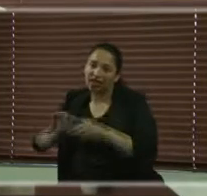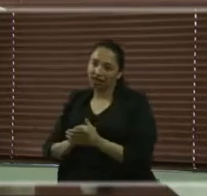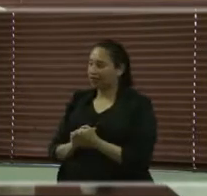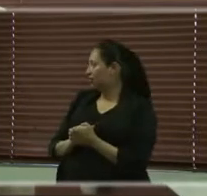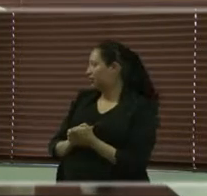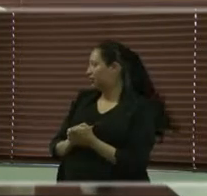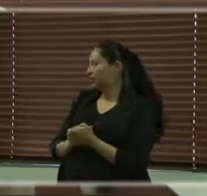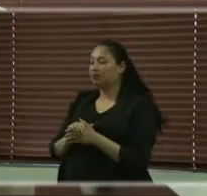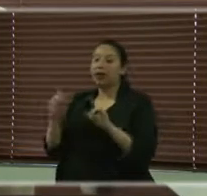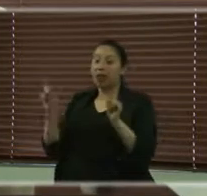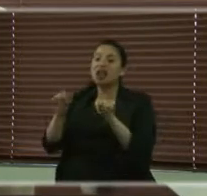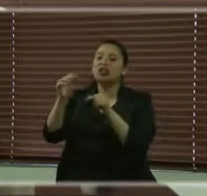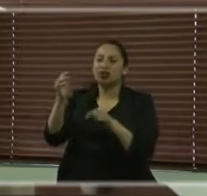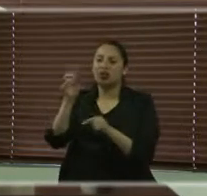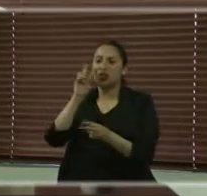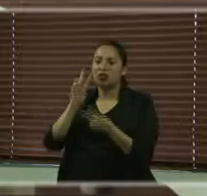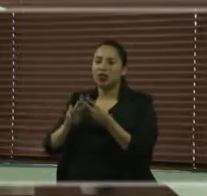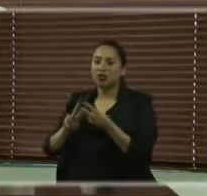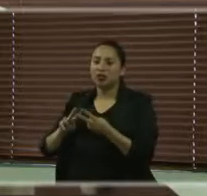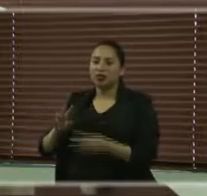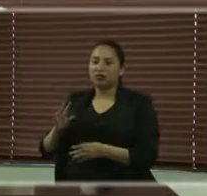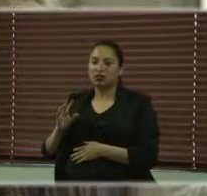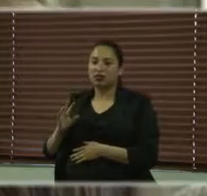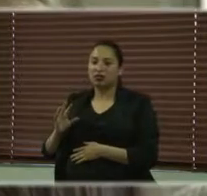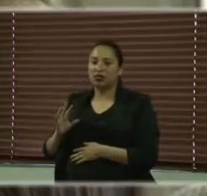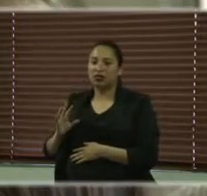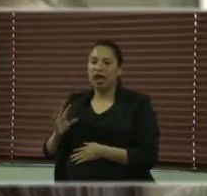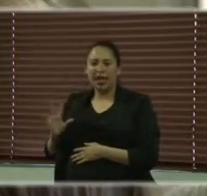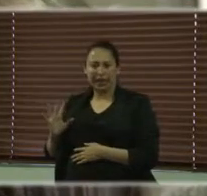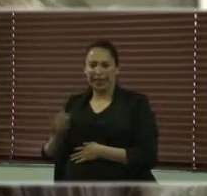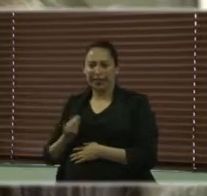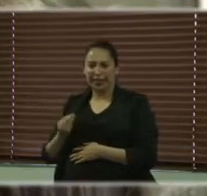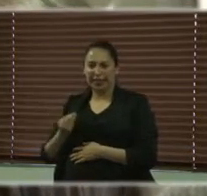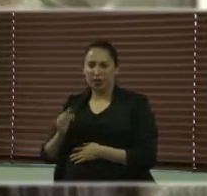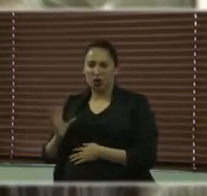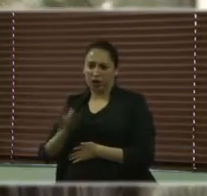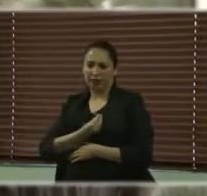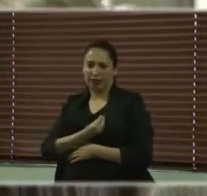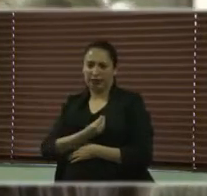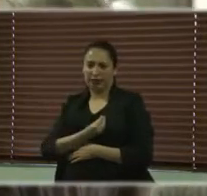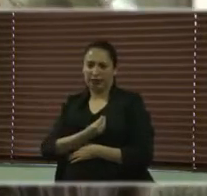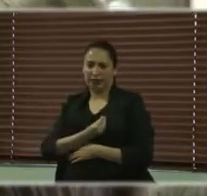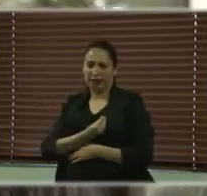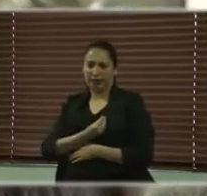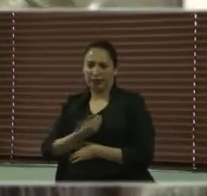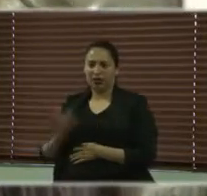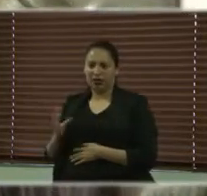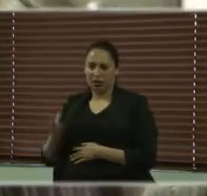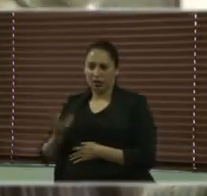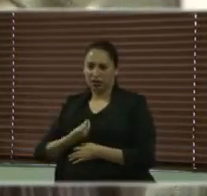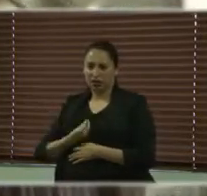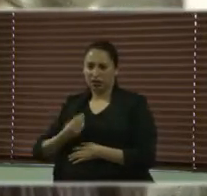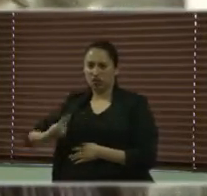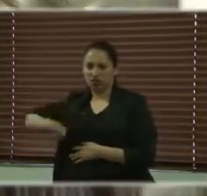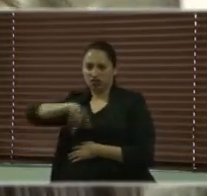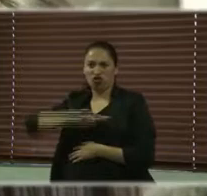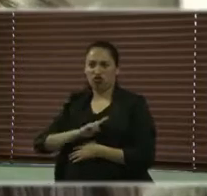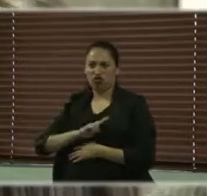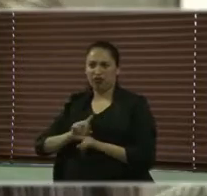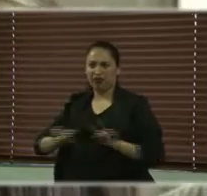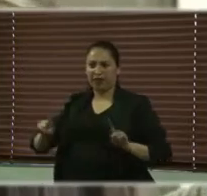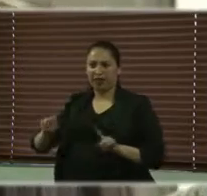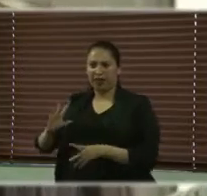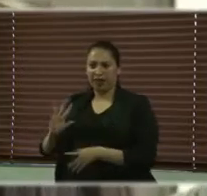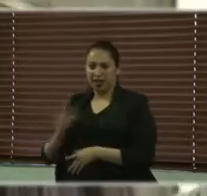Hola buenas tardes A mí me gustaría saber si dentro del trabajo que ha hecho o nucida con respecto